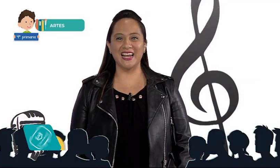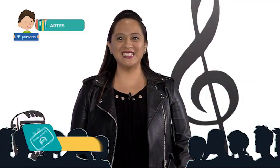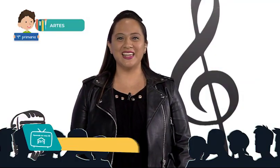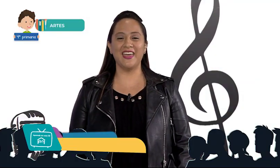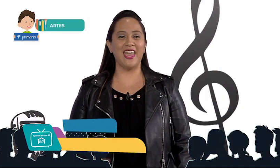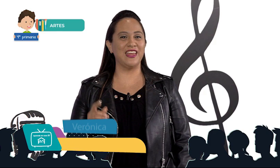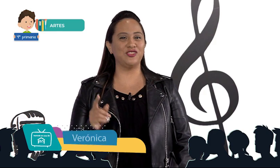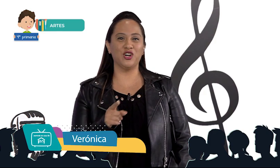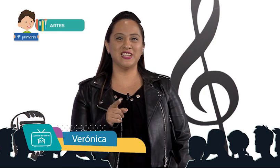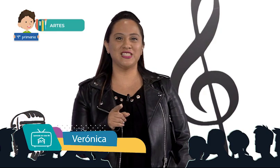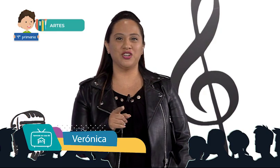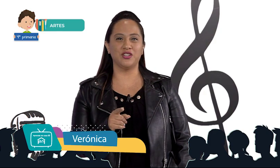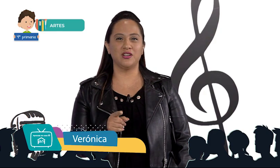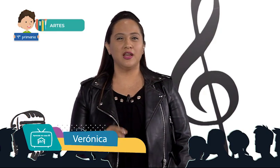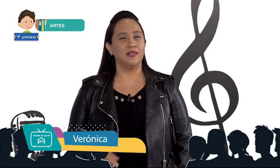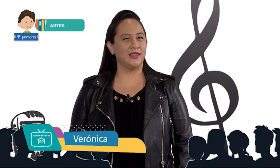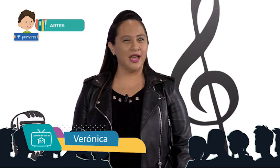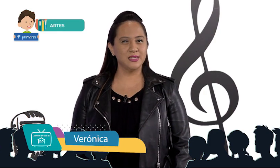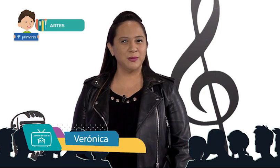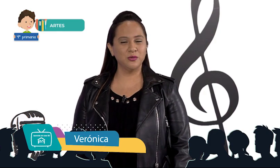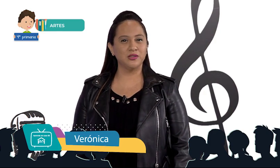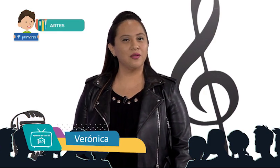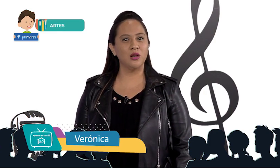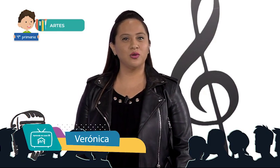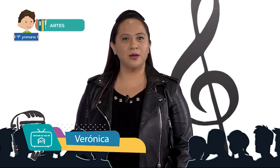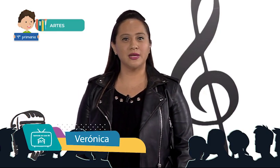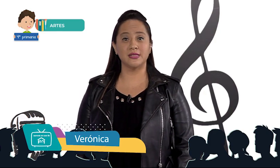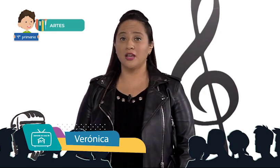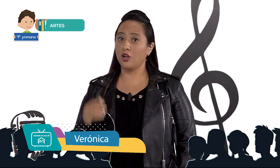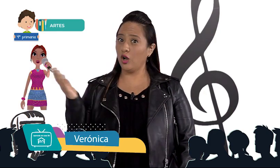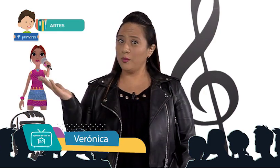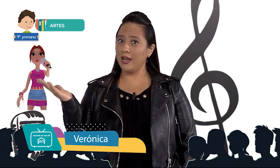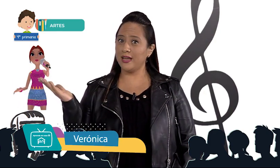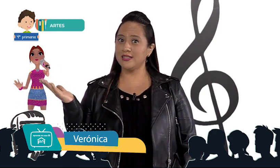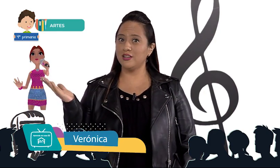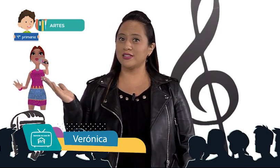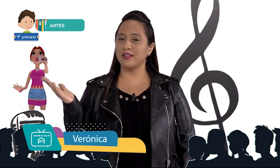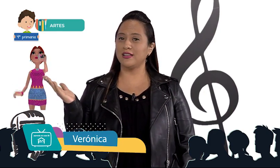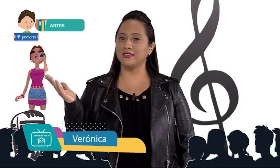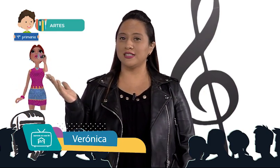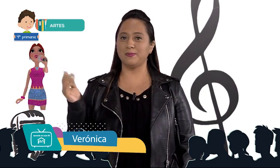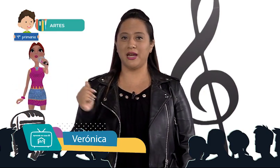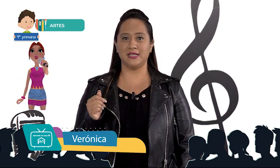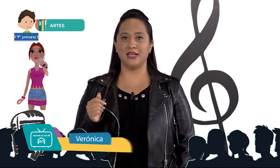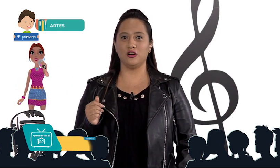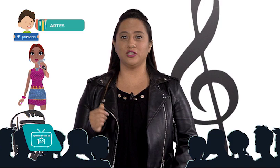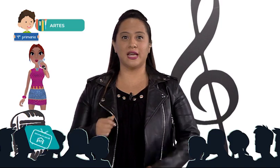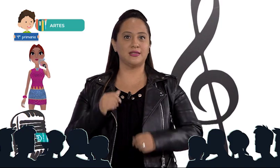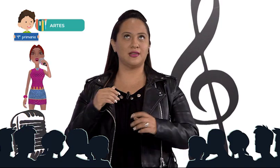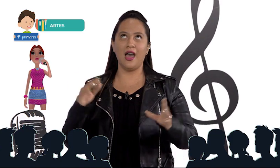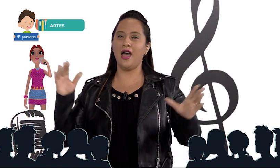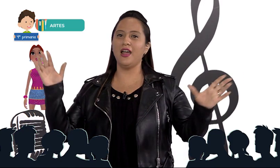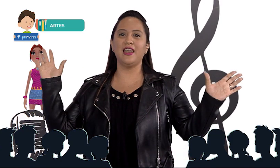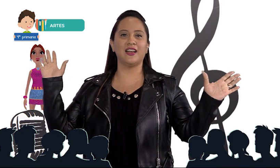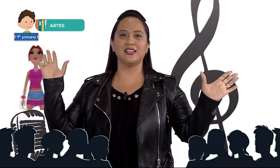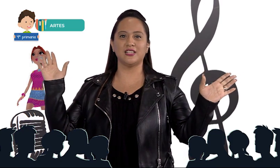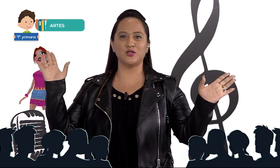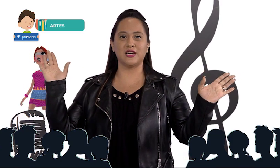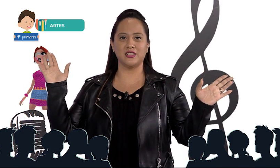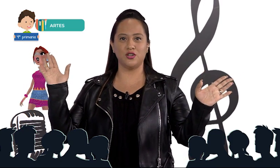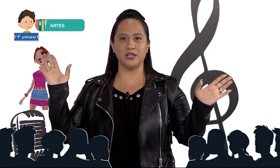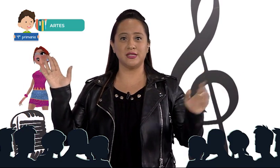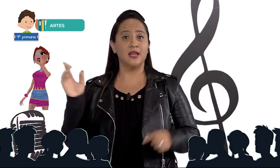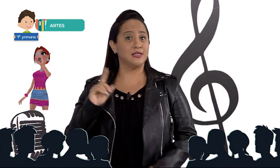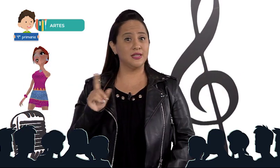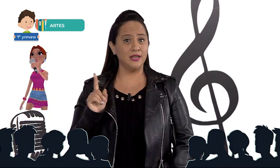Bienvenidos a la clase de entonación. ¿Te has preguntado alguna vez cómo le hacen los cantantes para hacer notas tan largas en